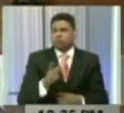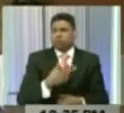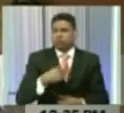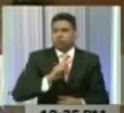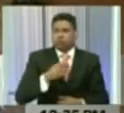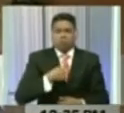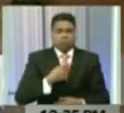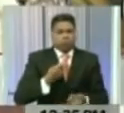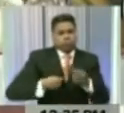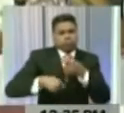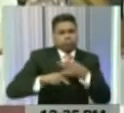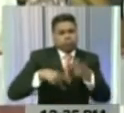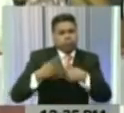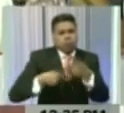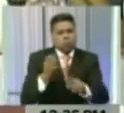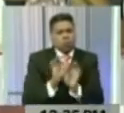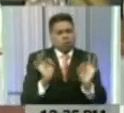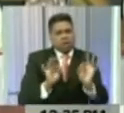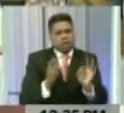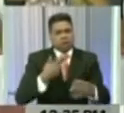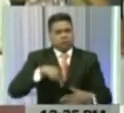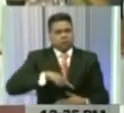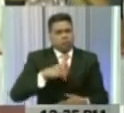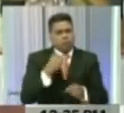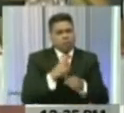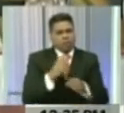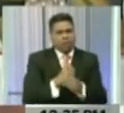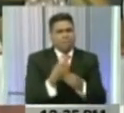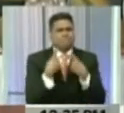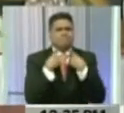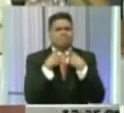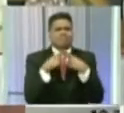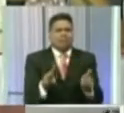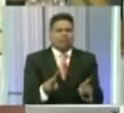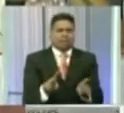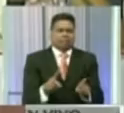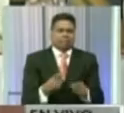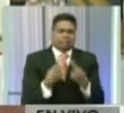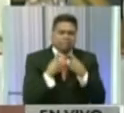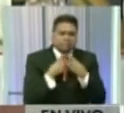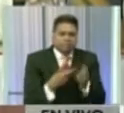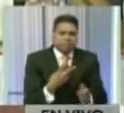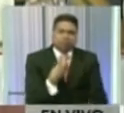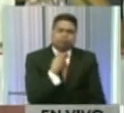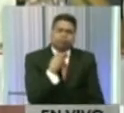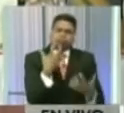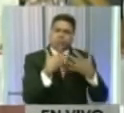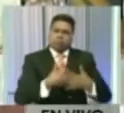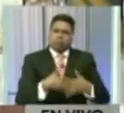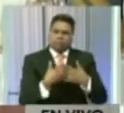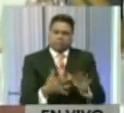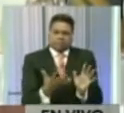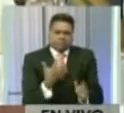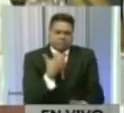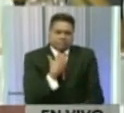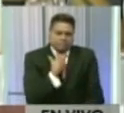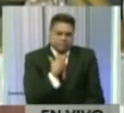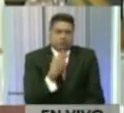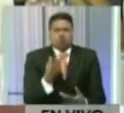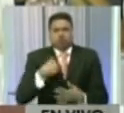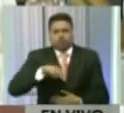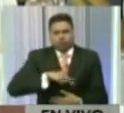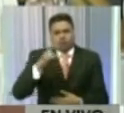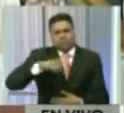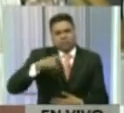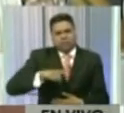la empresa porque no voy a trabajar para perder. Es correcto, no puede trabajar para perder. Entonces nosotros necesitamos ajustar los precios. Necesitamos